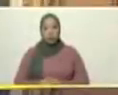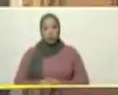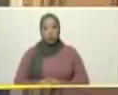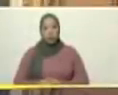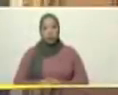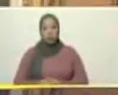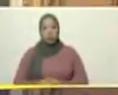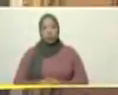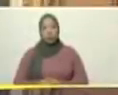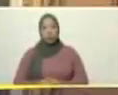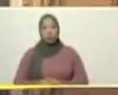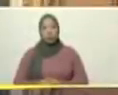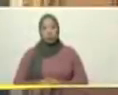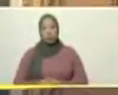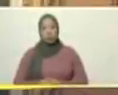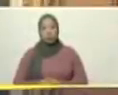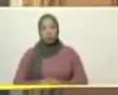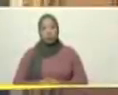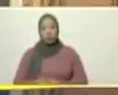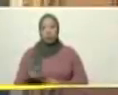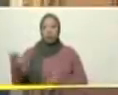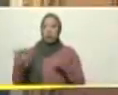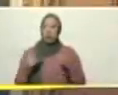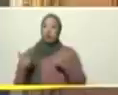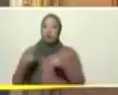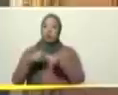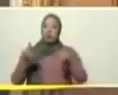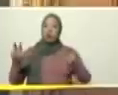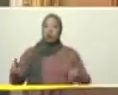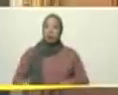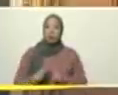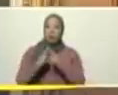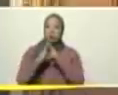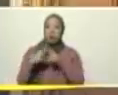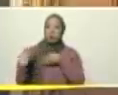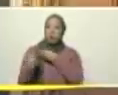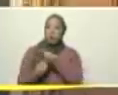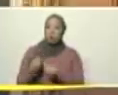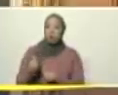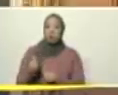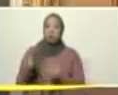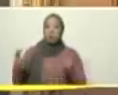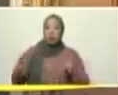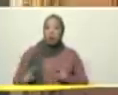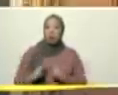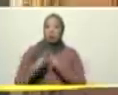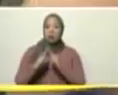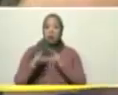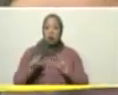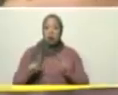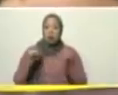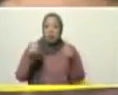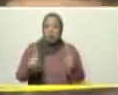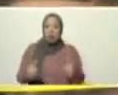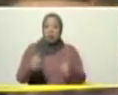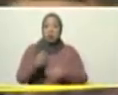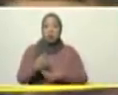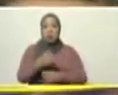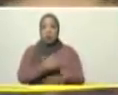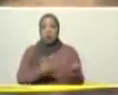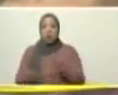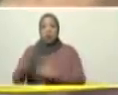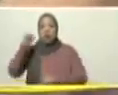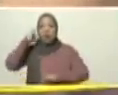que ha estado en la dinámica de este encuentro, bueno, nos abra las puertas de